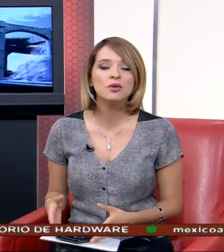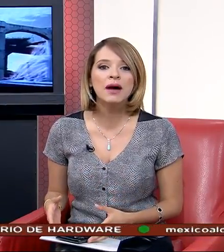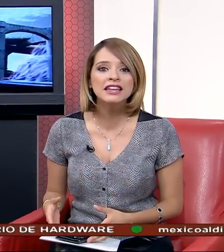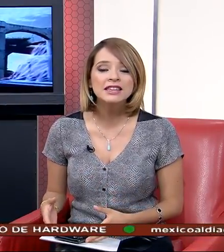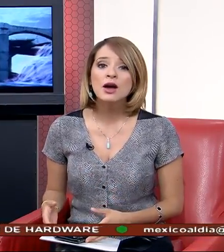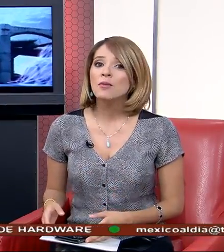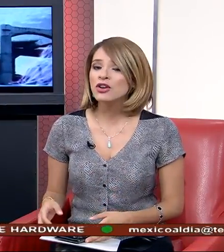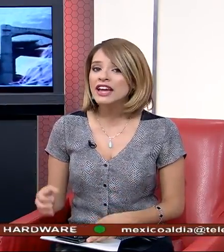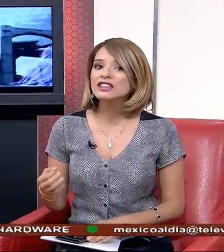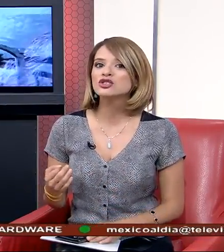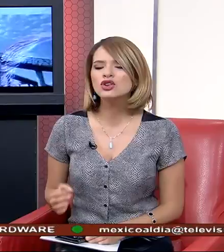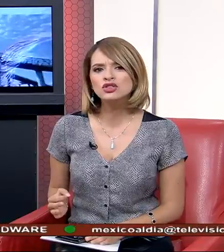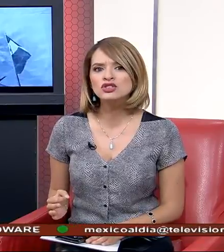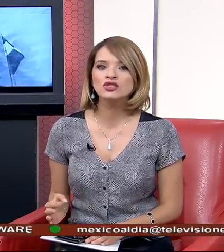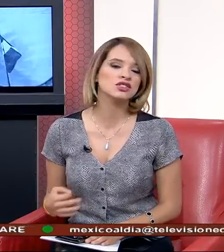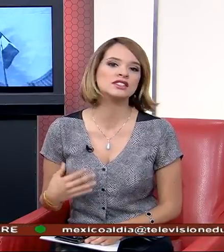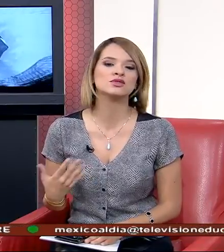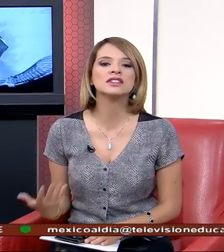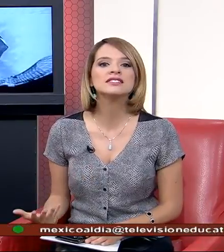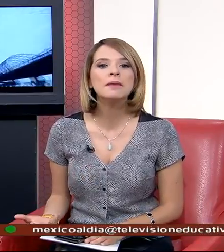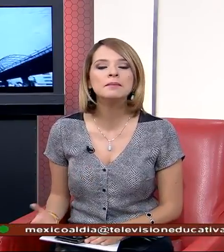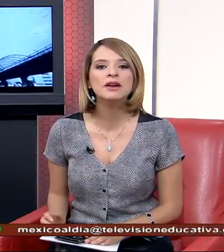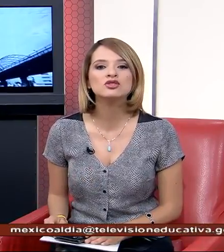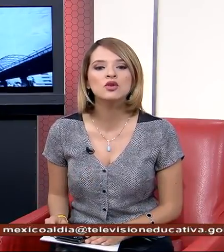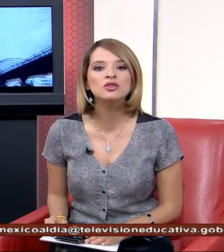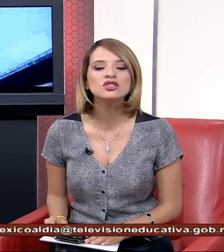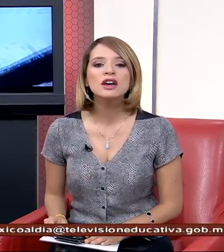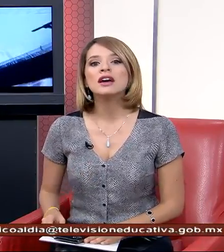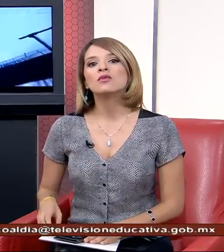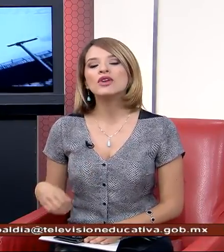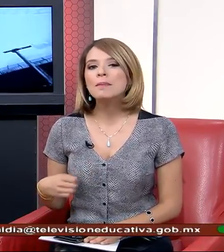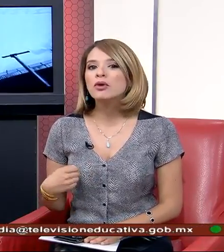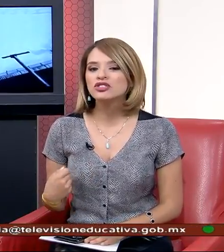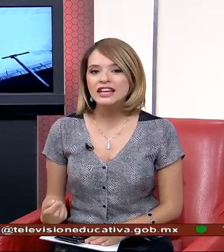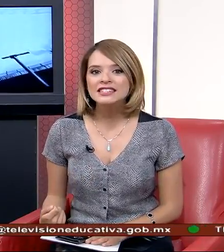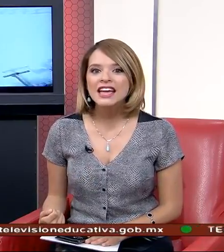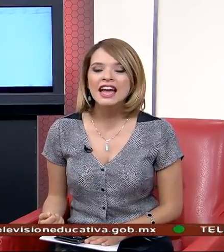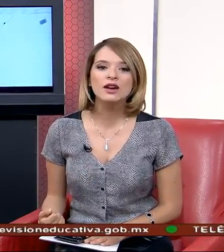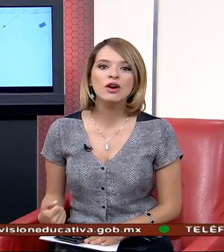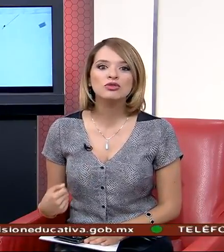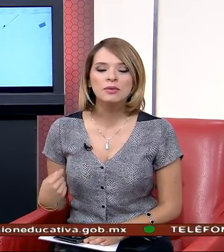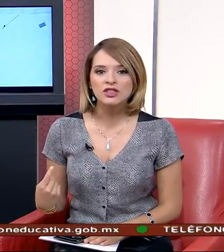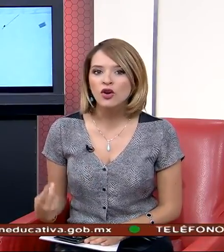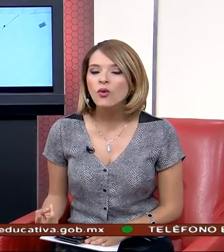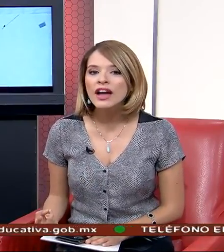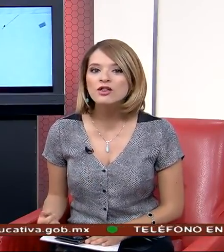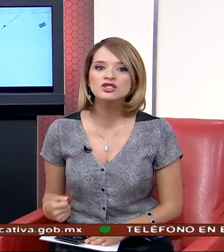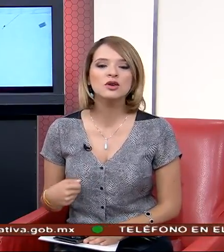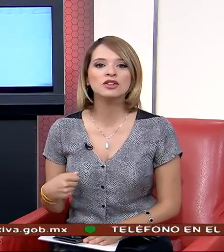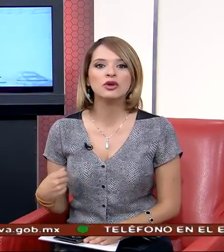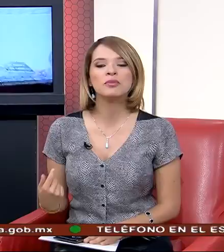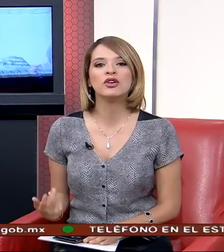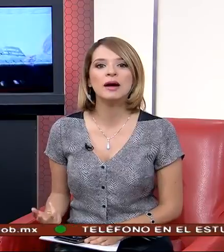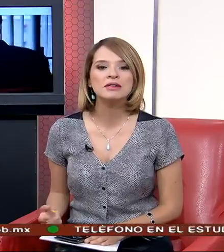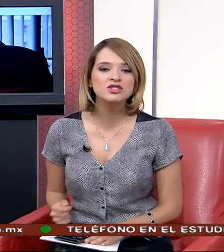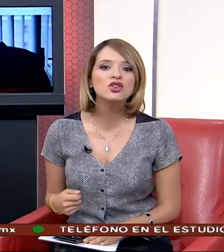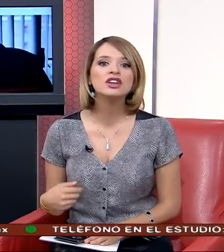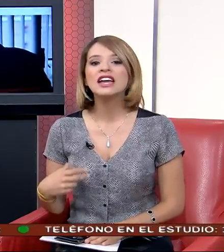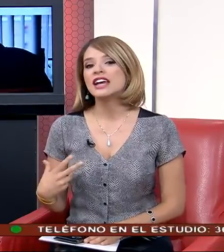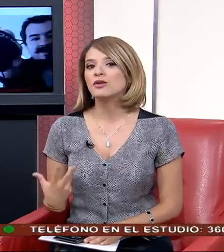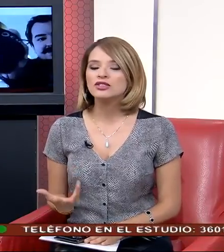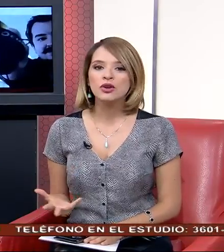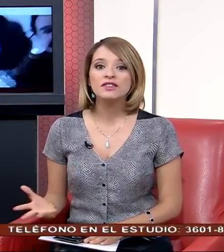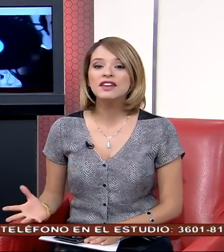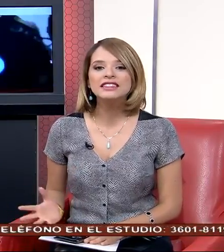en nuestro país, porque nosotros, no sé si ustedes saben, pero somos una potencia en cuanto a videojuegos, en cuanto a